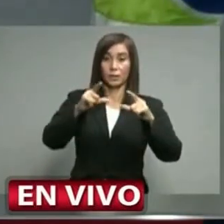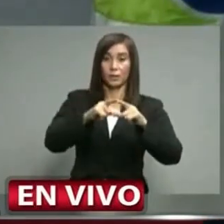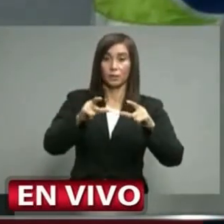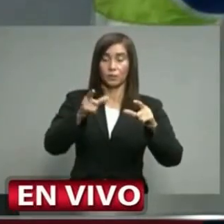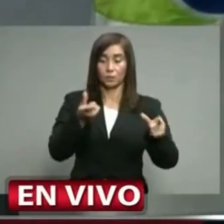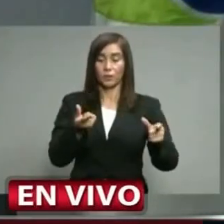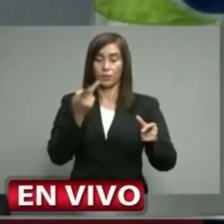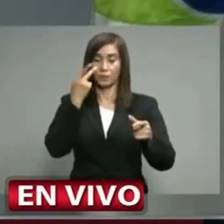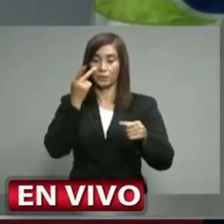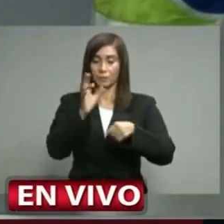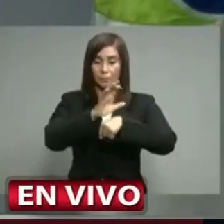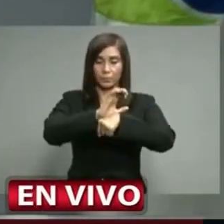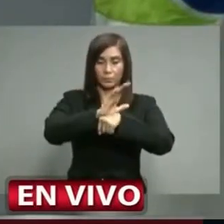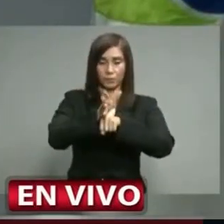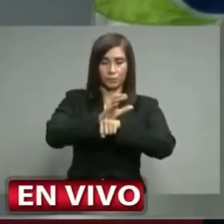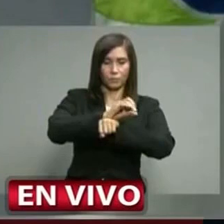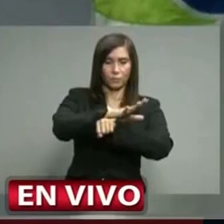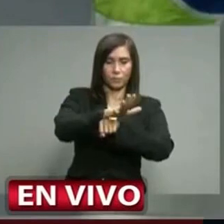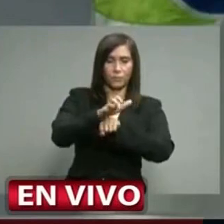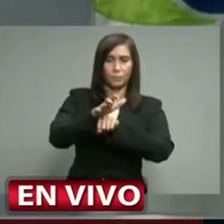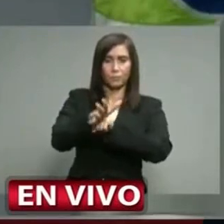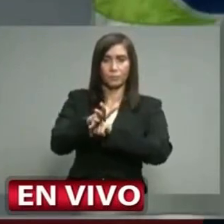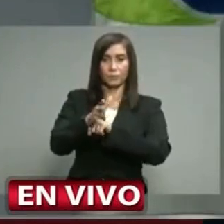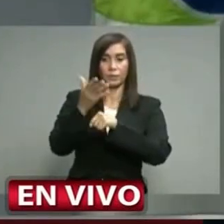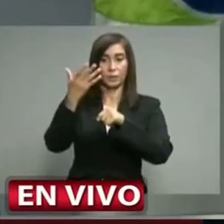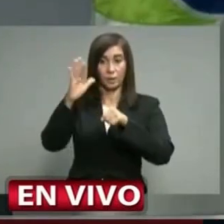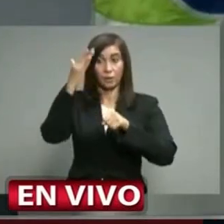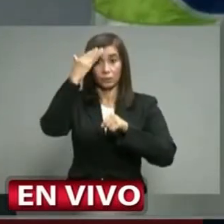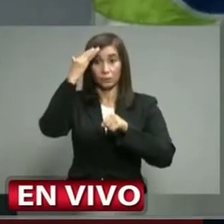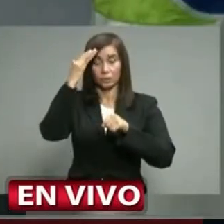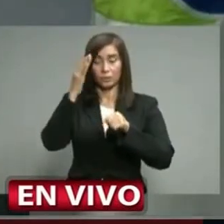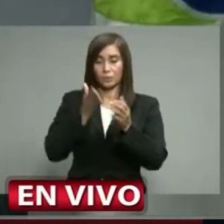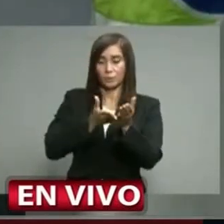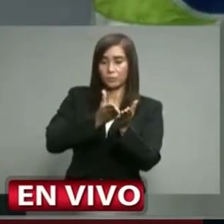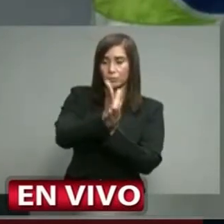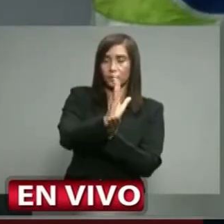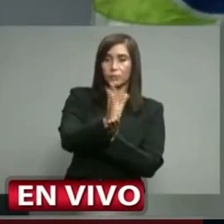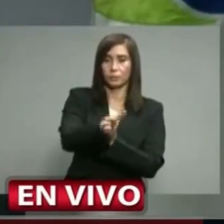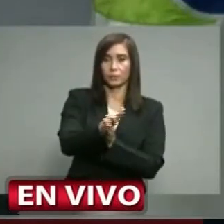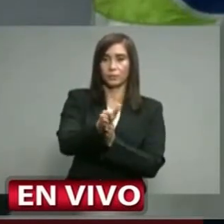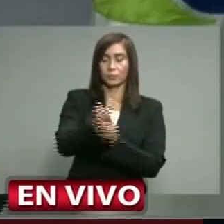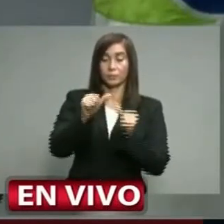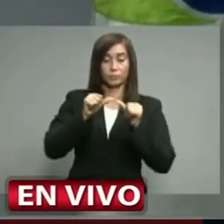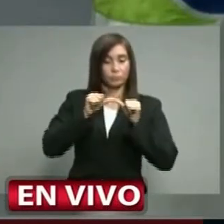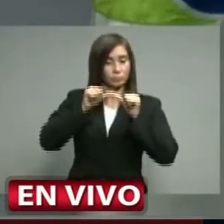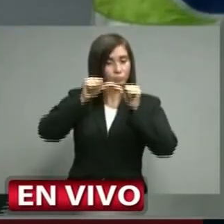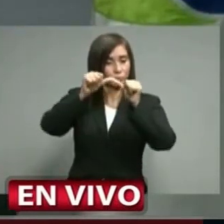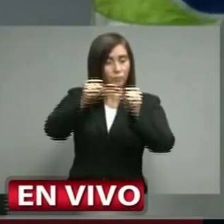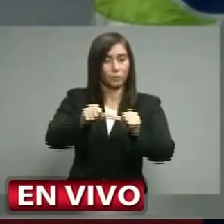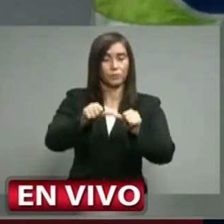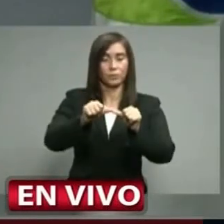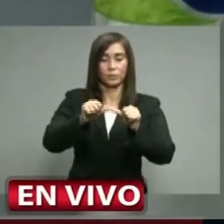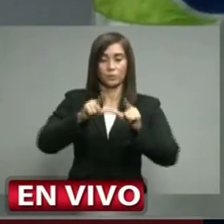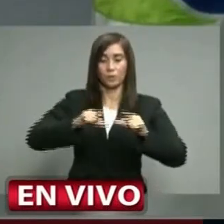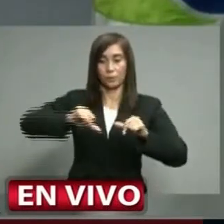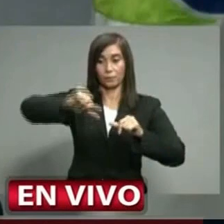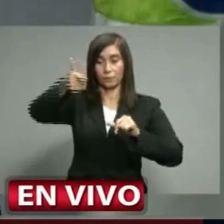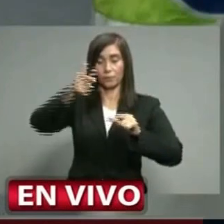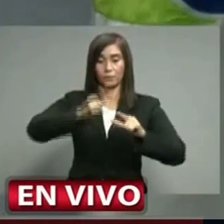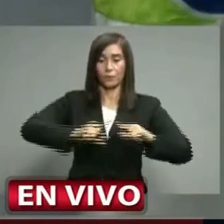la incidencia epidemiológica que ya conocíamos. El plan continúa todo su proceso de expansión